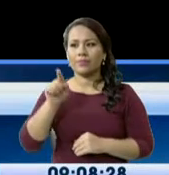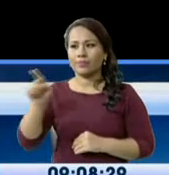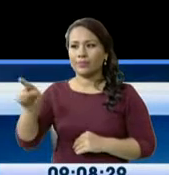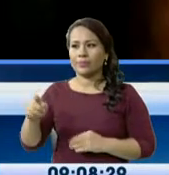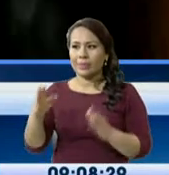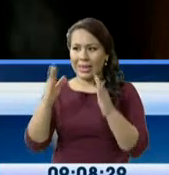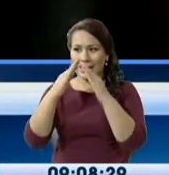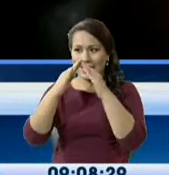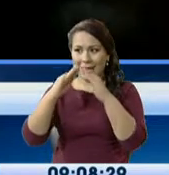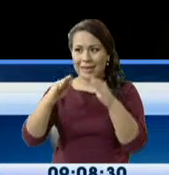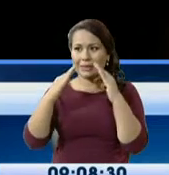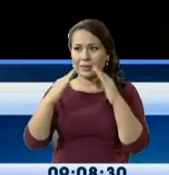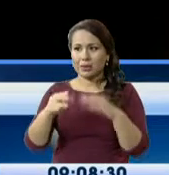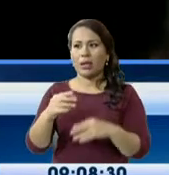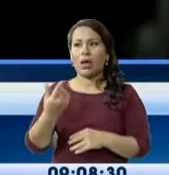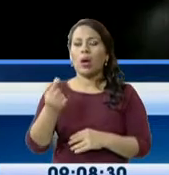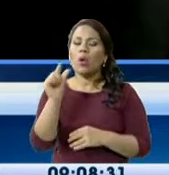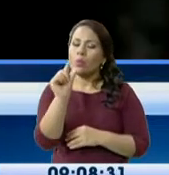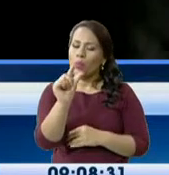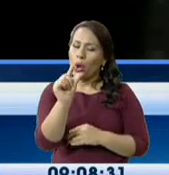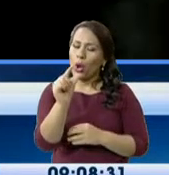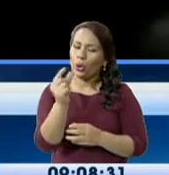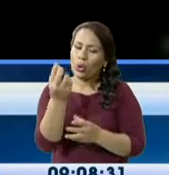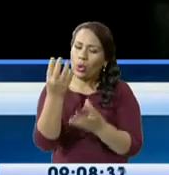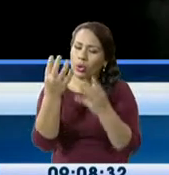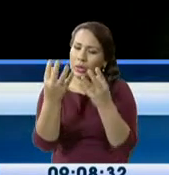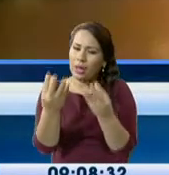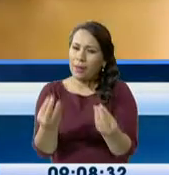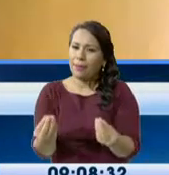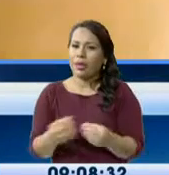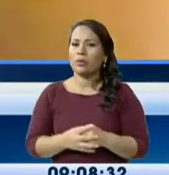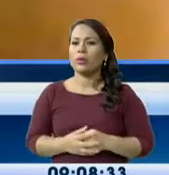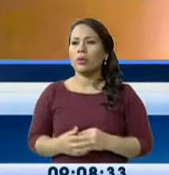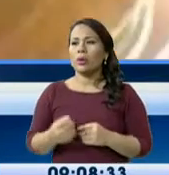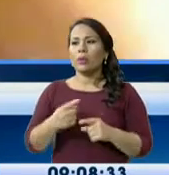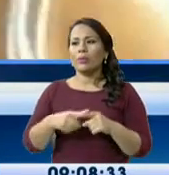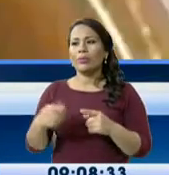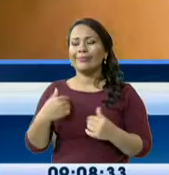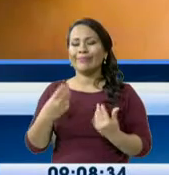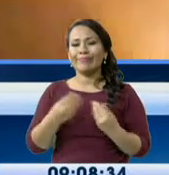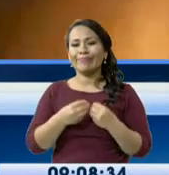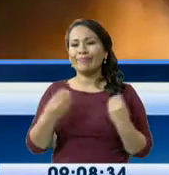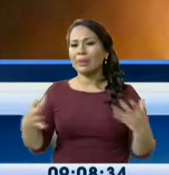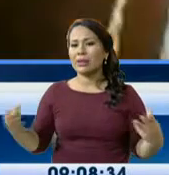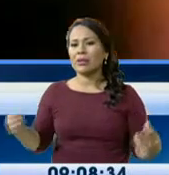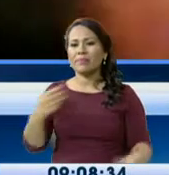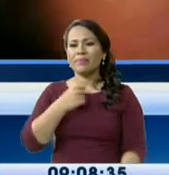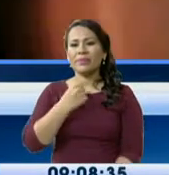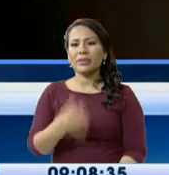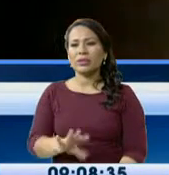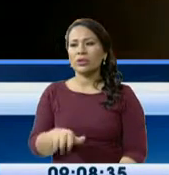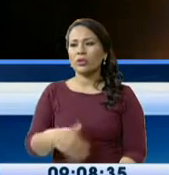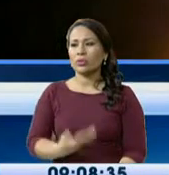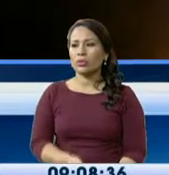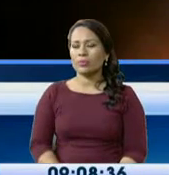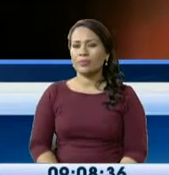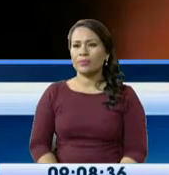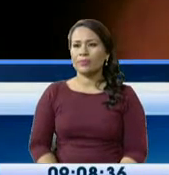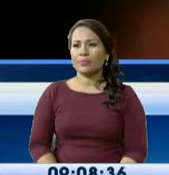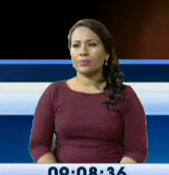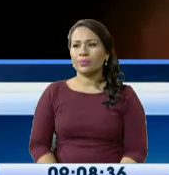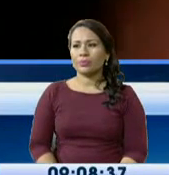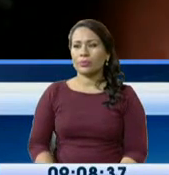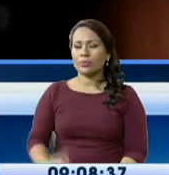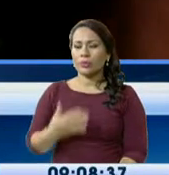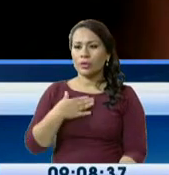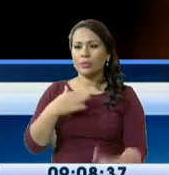sino que está quemada por completo, por supuesto. Señora, ¿por ahí por dónde pudo escapar usted? Salí por la parte de adelante, de la otra calle